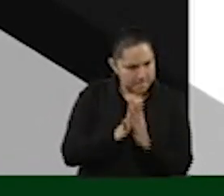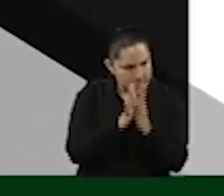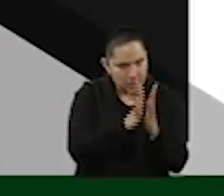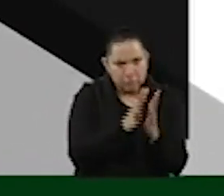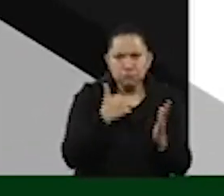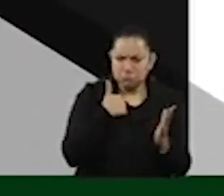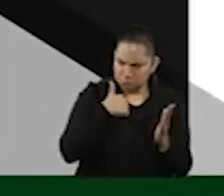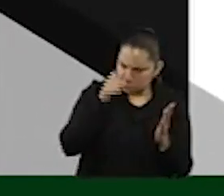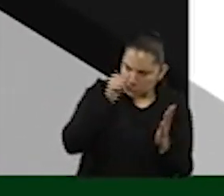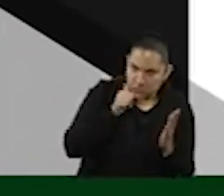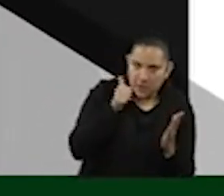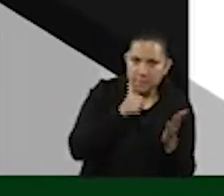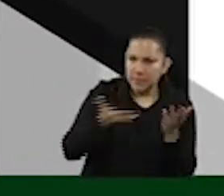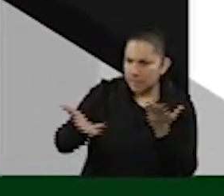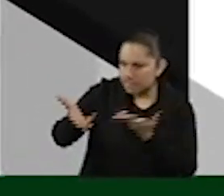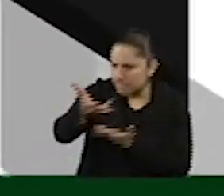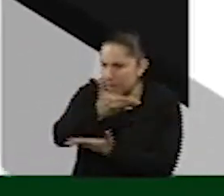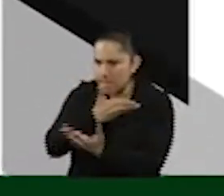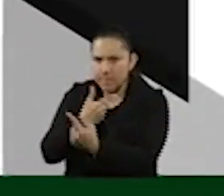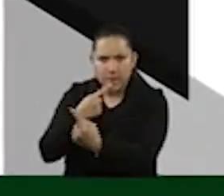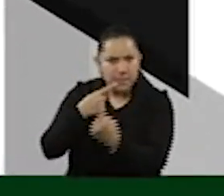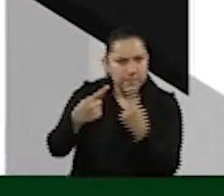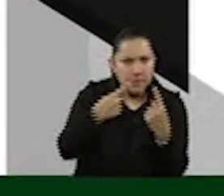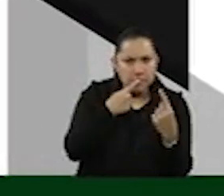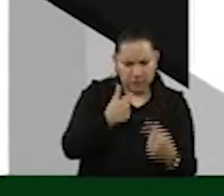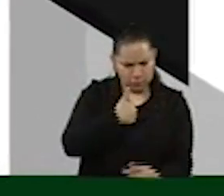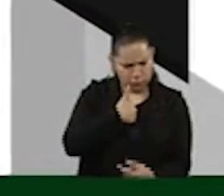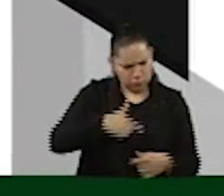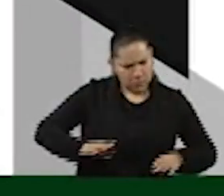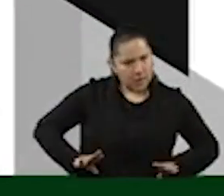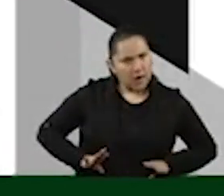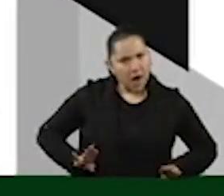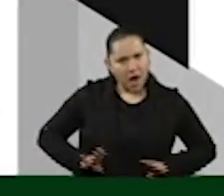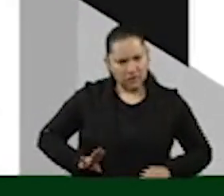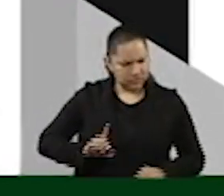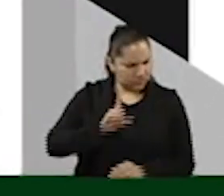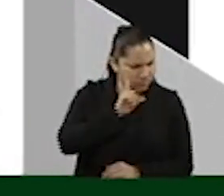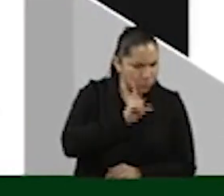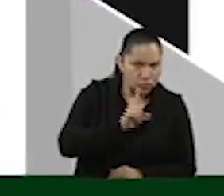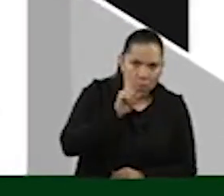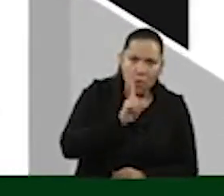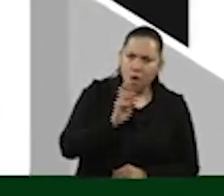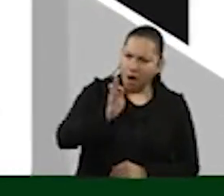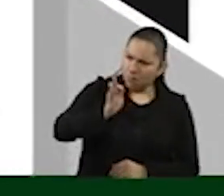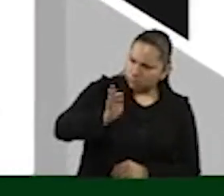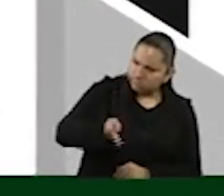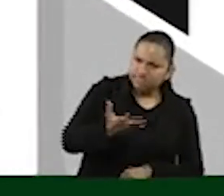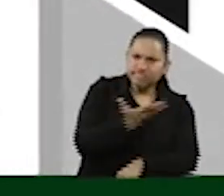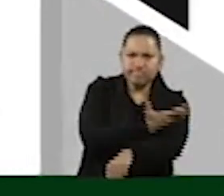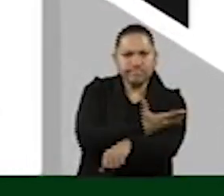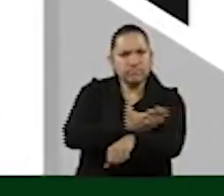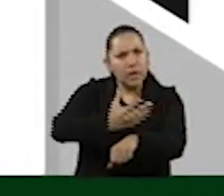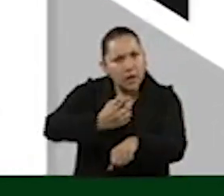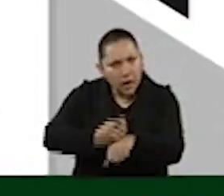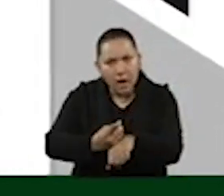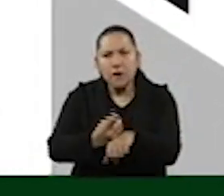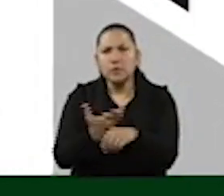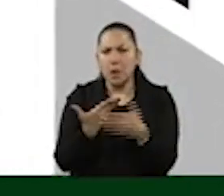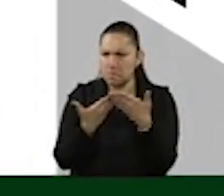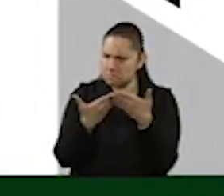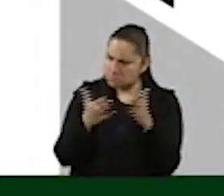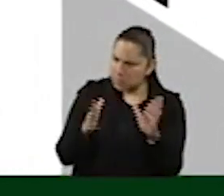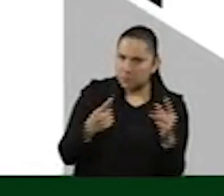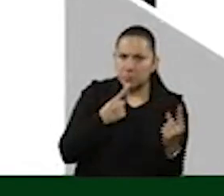mujer de una sola pieza. Presidente, hasta el momento no he tenido comunicación